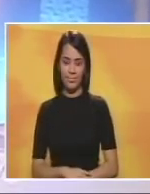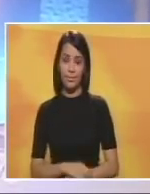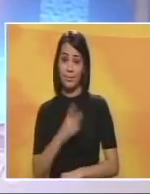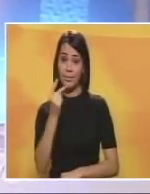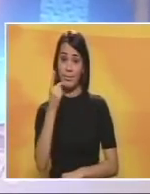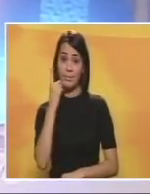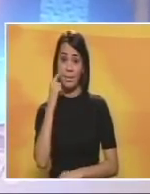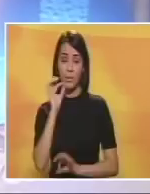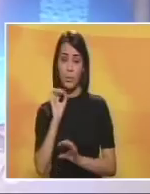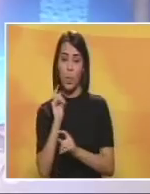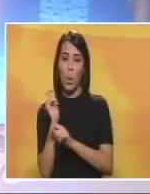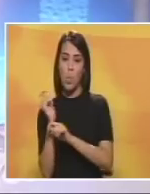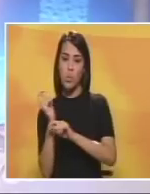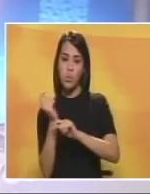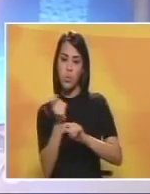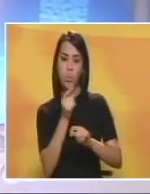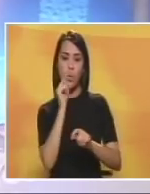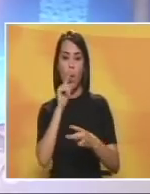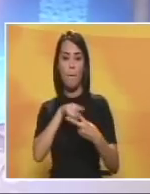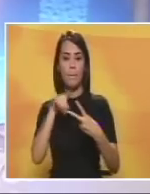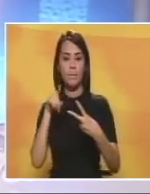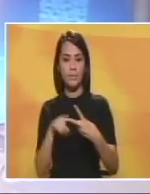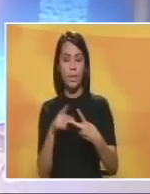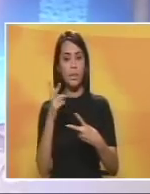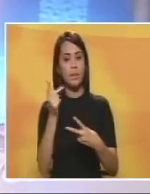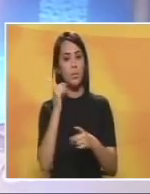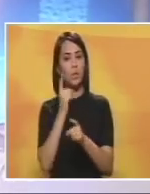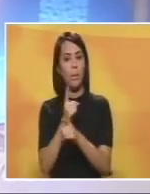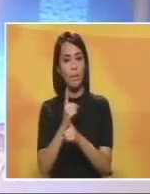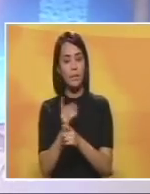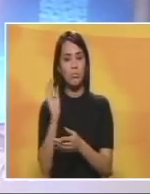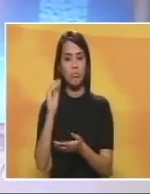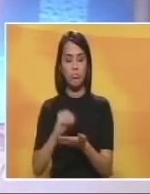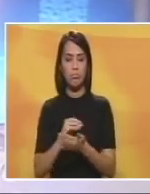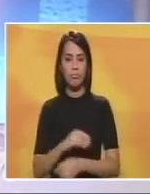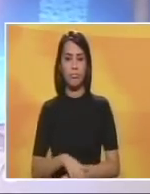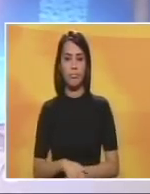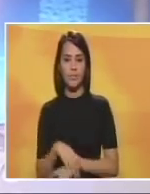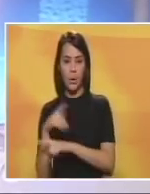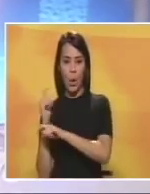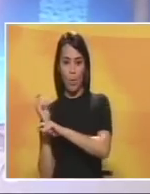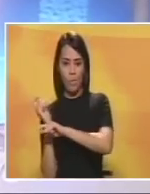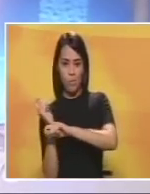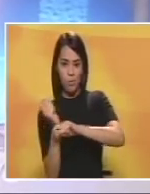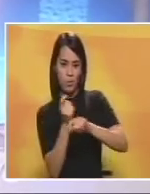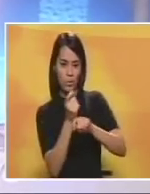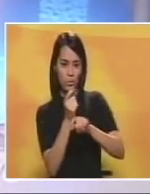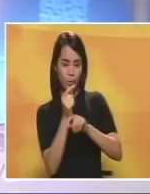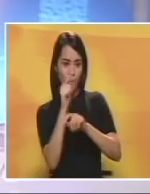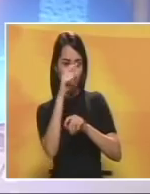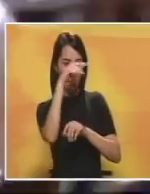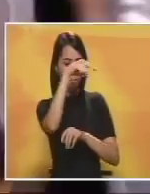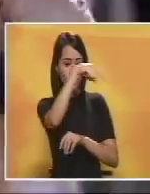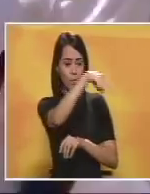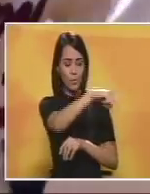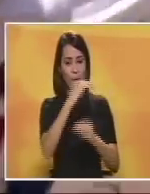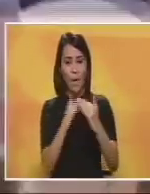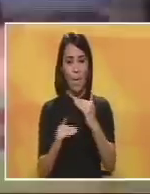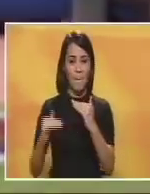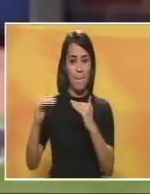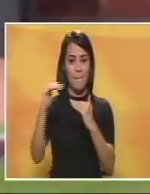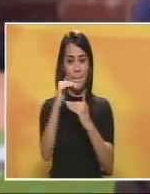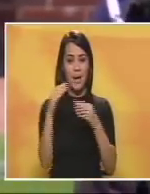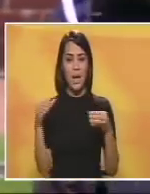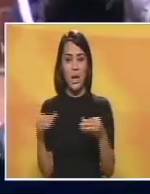segunda entrada en Georgia y Ronald Acuña, por segundo juego consecutivo, dispara cuadrangular para poner adelante a sus Bravos